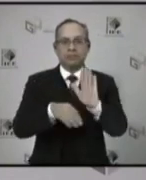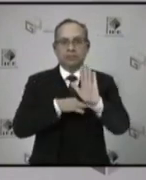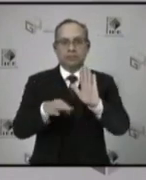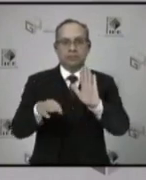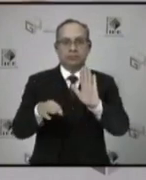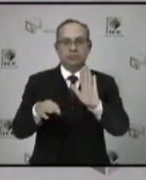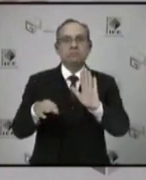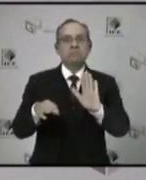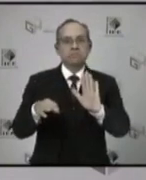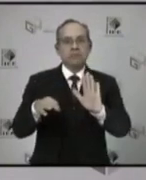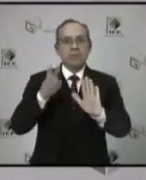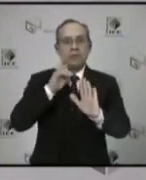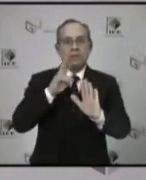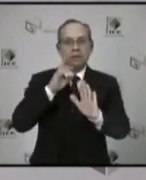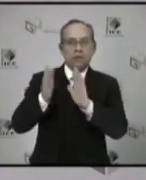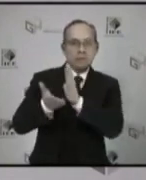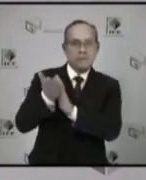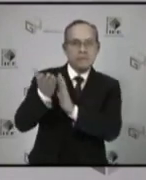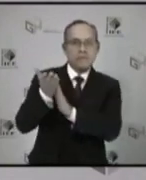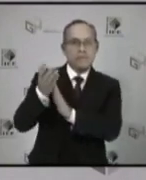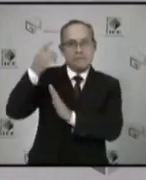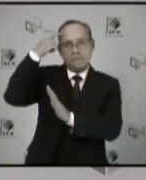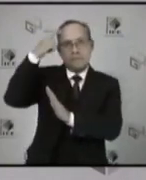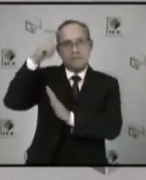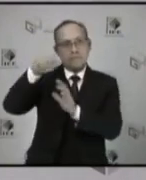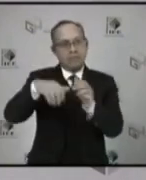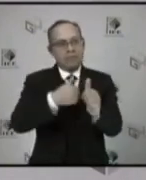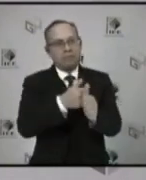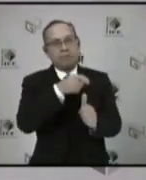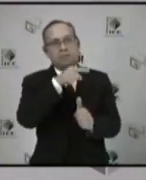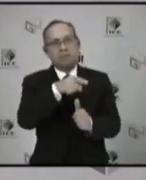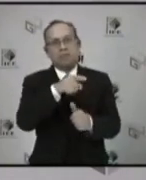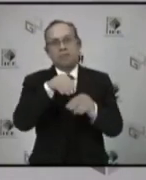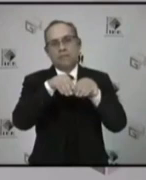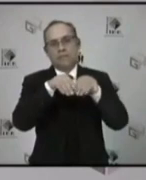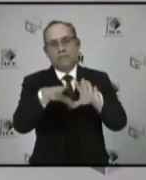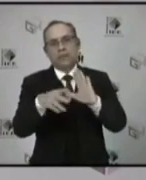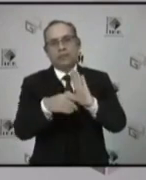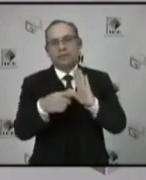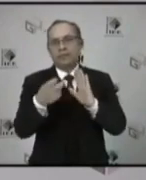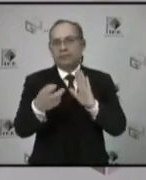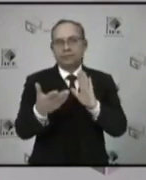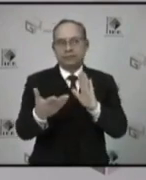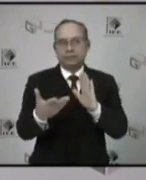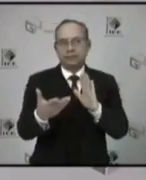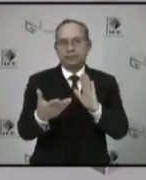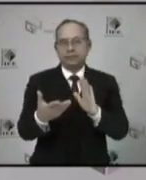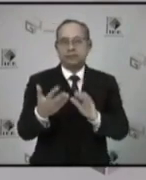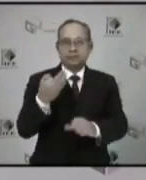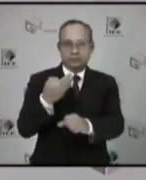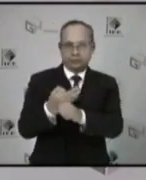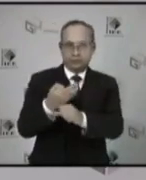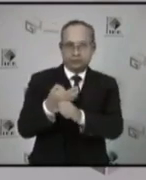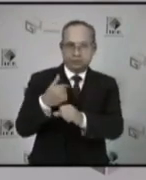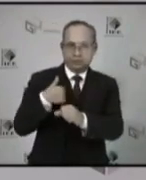financiar campañas políticas. Por eso quiero proponer varias cosas.